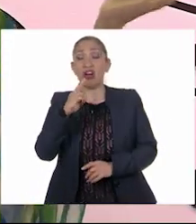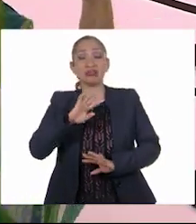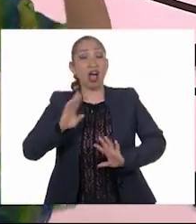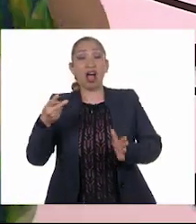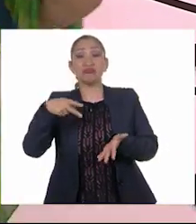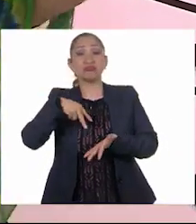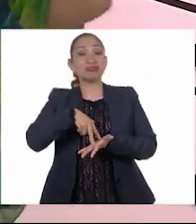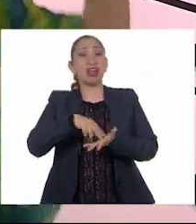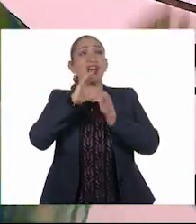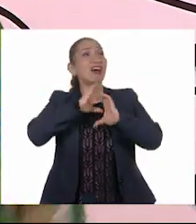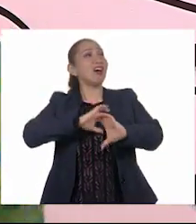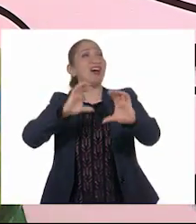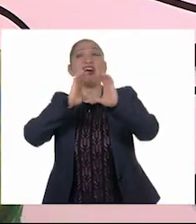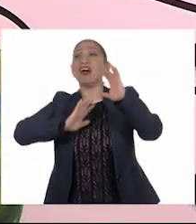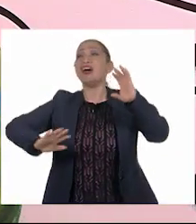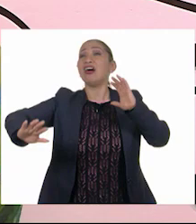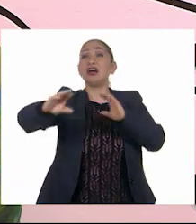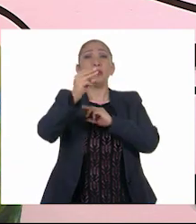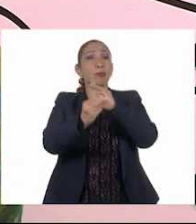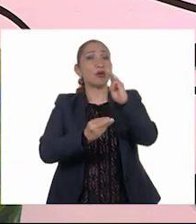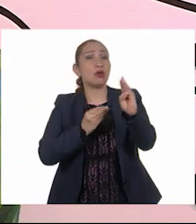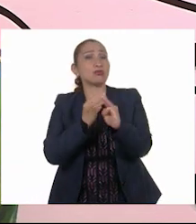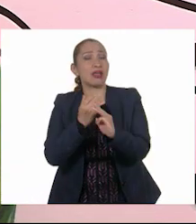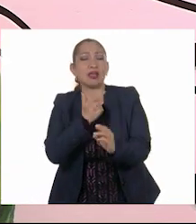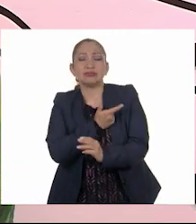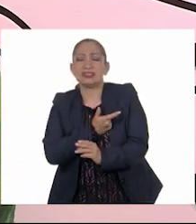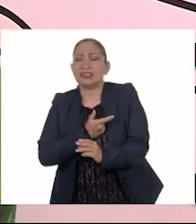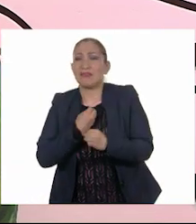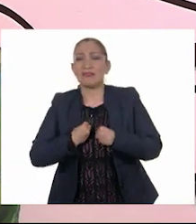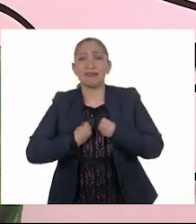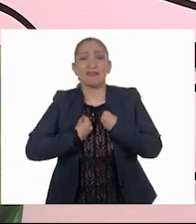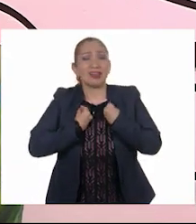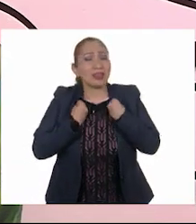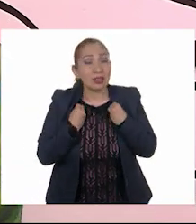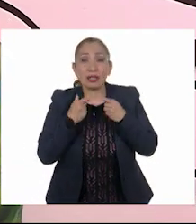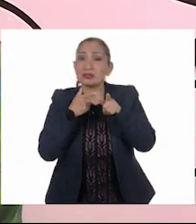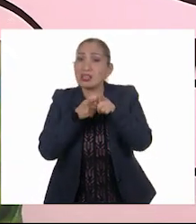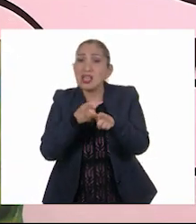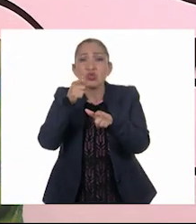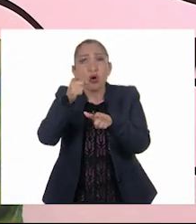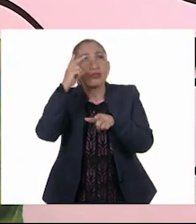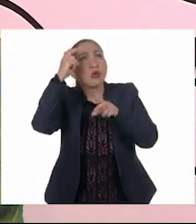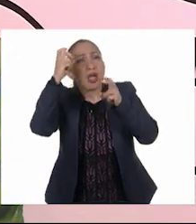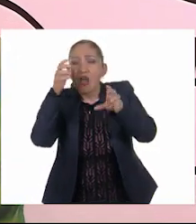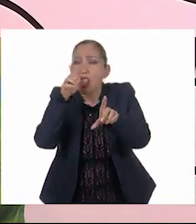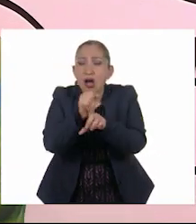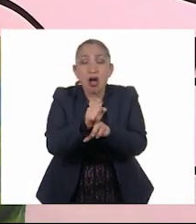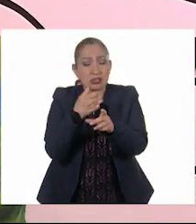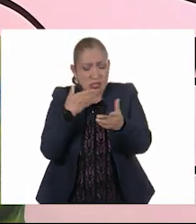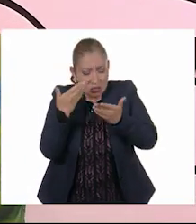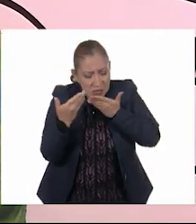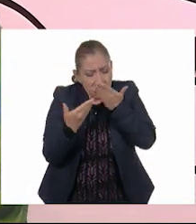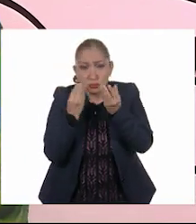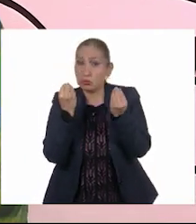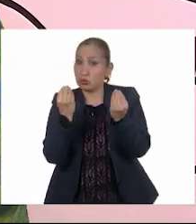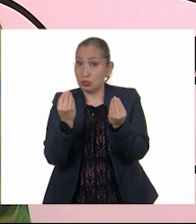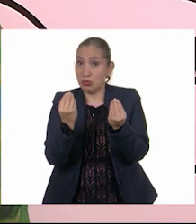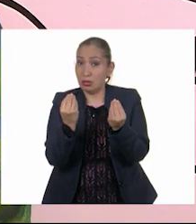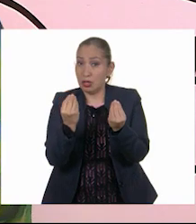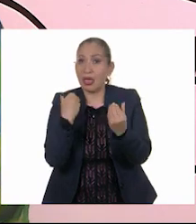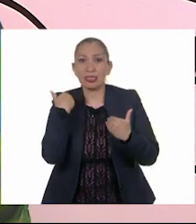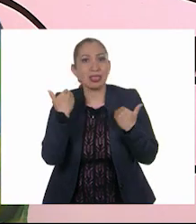voz y puedes cantar por el mundo y disfrutar la vida. Entonces, sigan sus sueños, por favor, y prepárense mucho